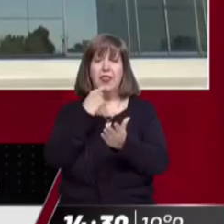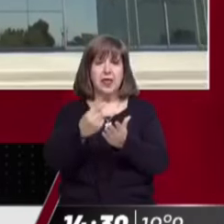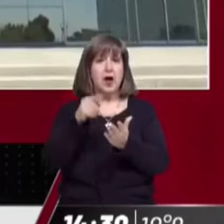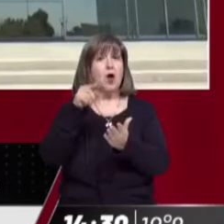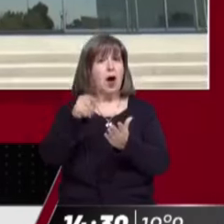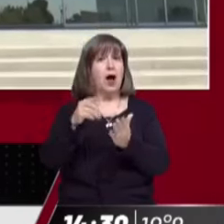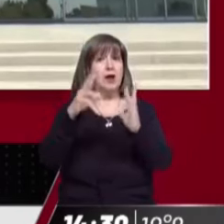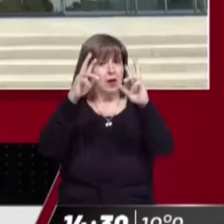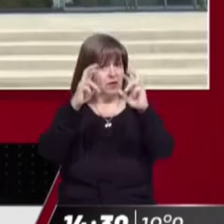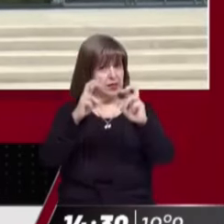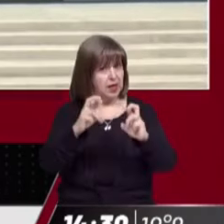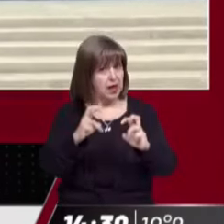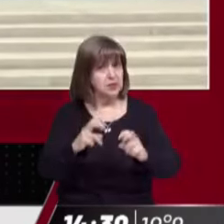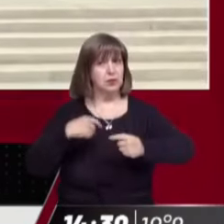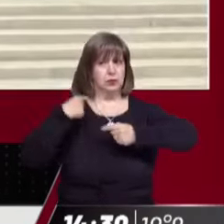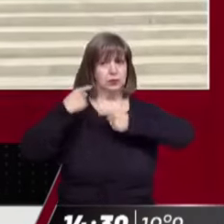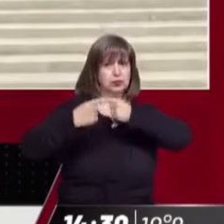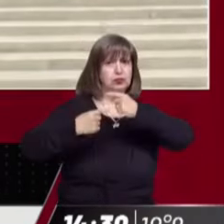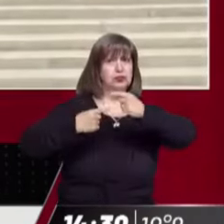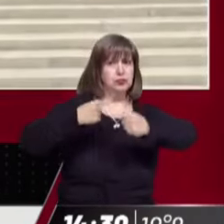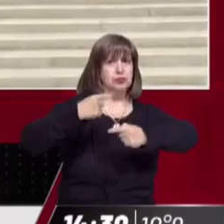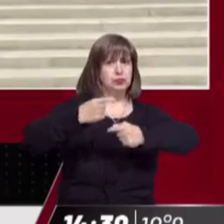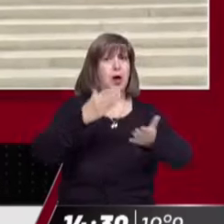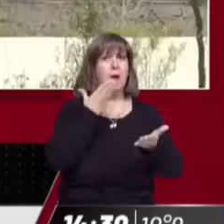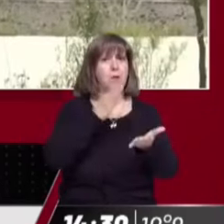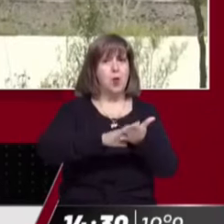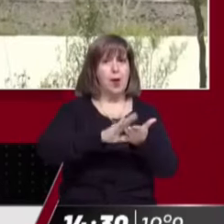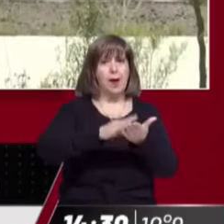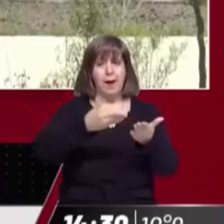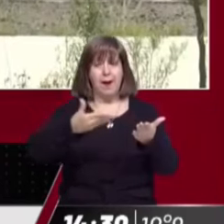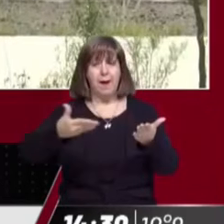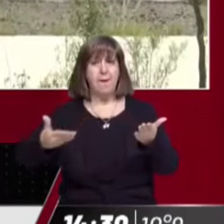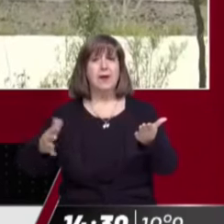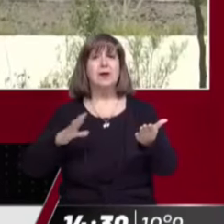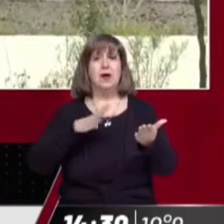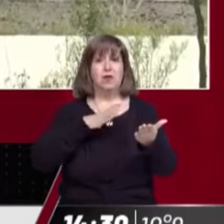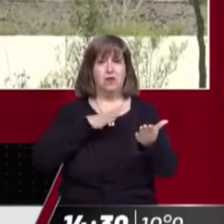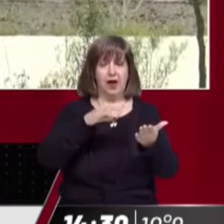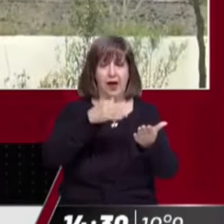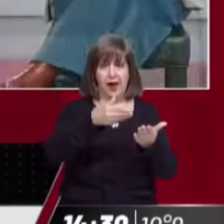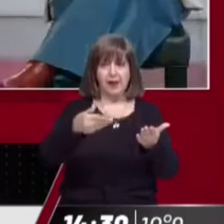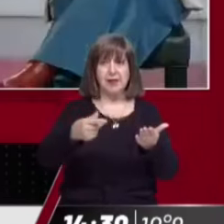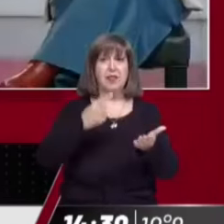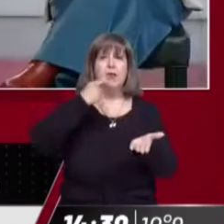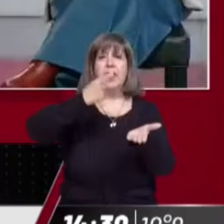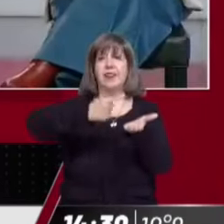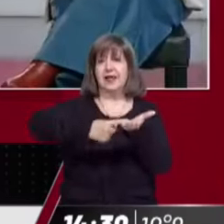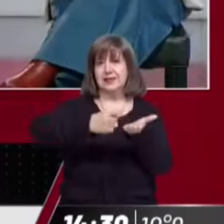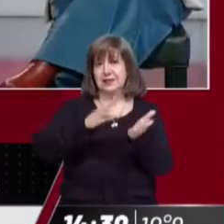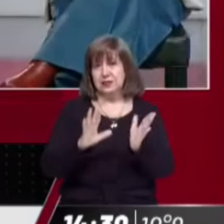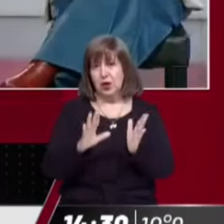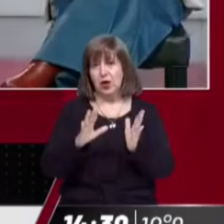investigación está en marcha y bueno, habrá que ver cuáles son los resultados y qué disposiciones se toman desde los